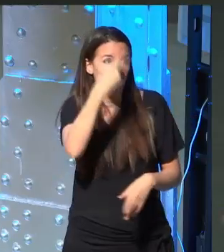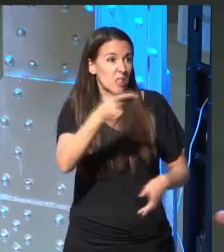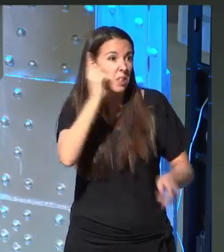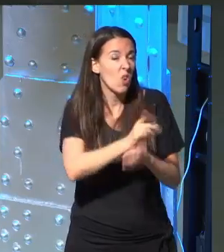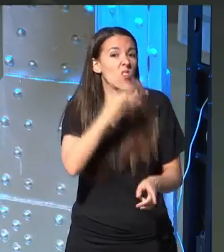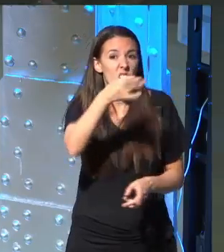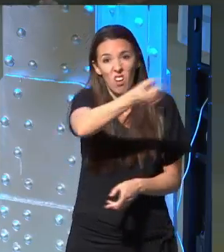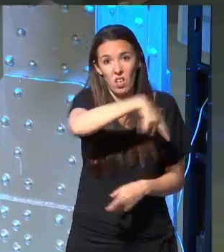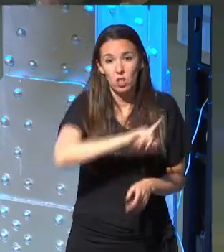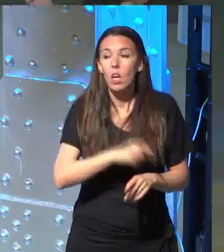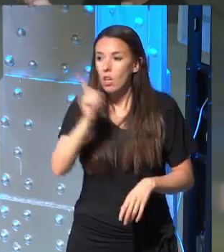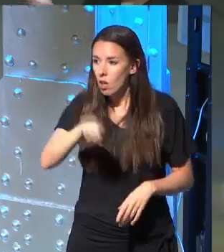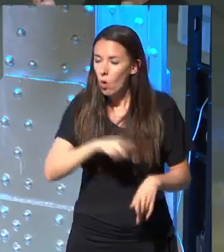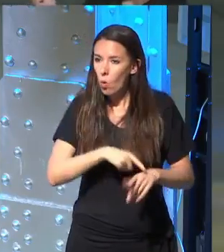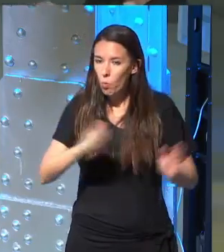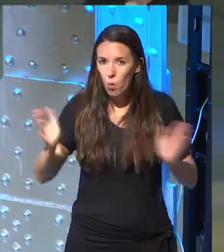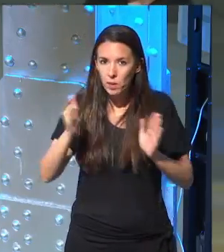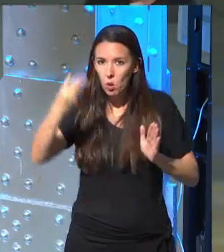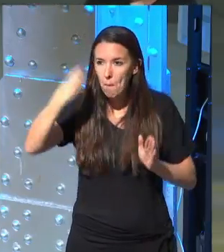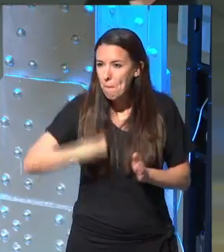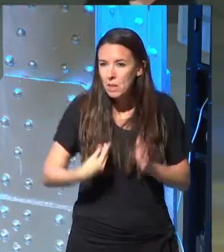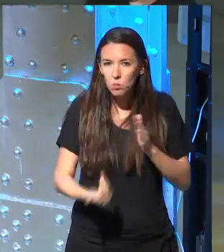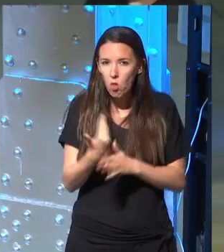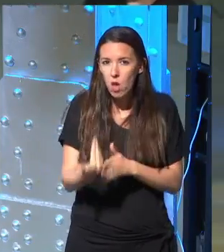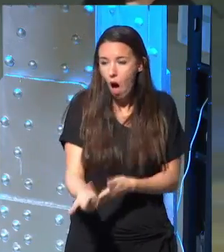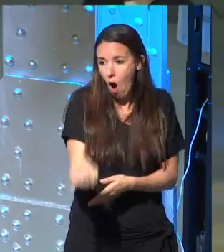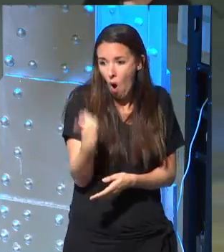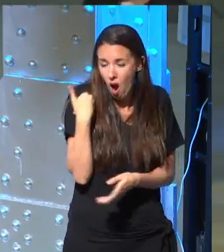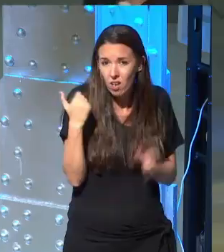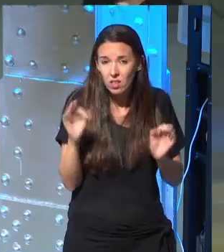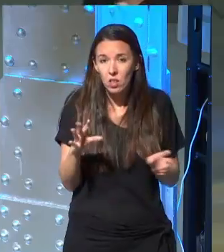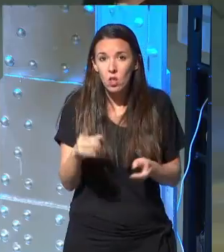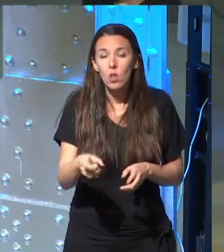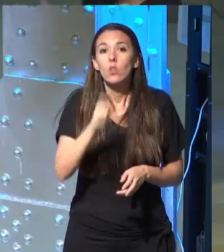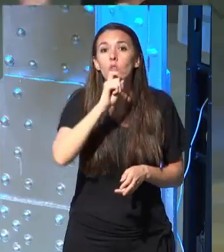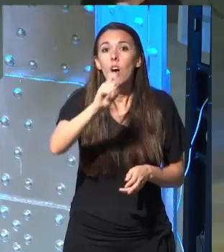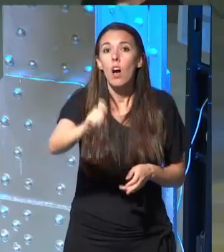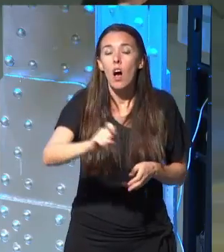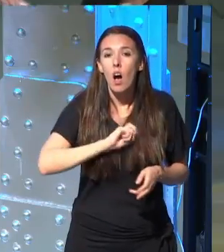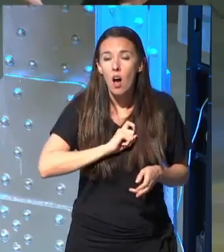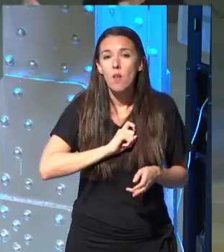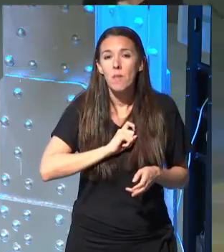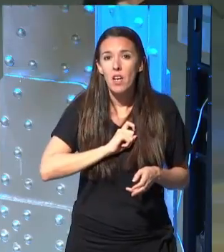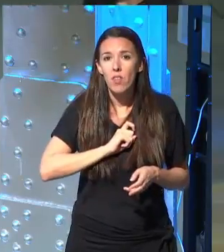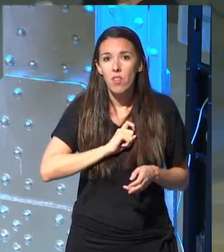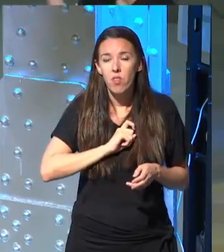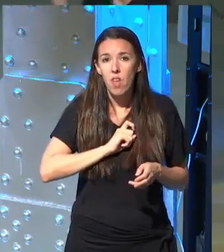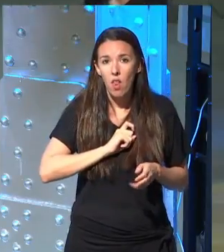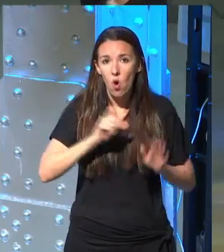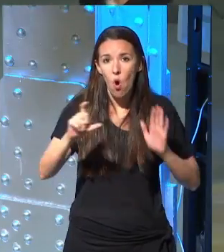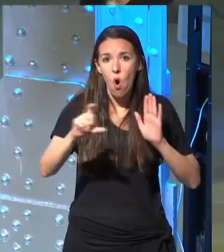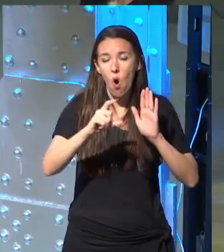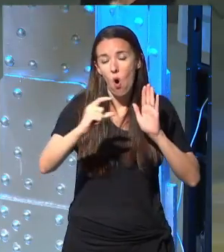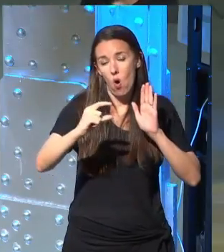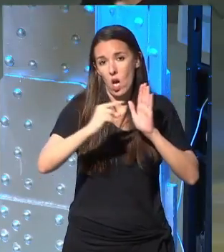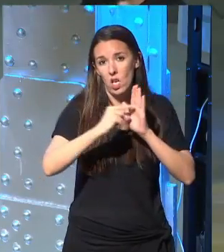nos había pillado en un momento también, que yo creo que fue el mismo día o el día anterior, que nos había amenazado... con ISIS, en plan,